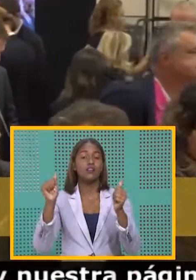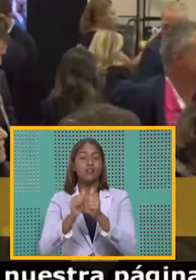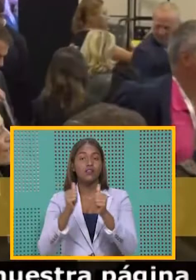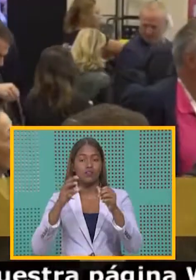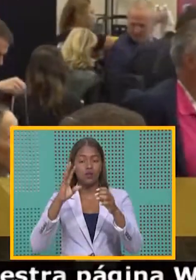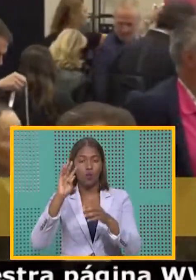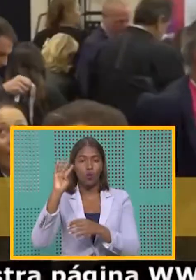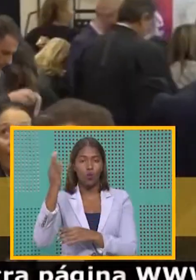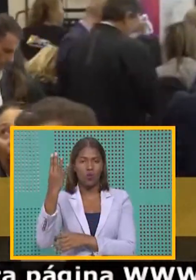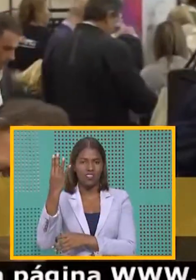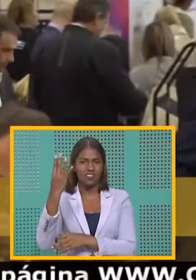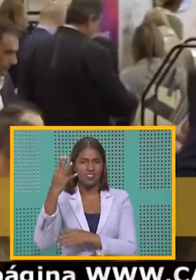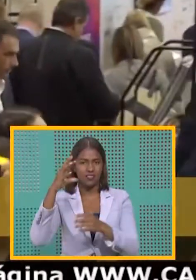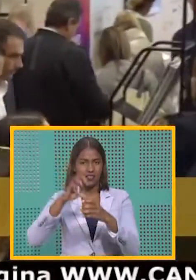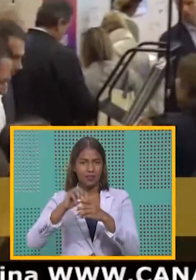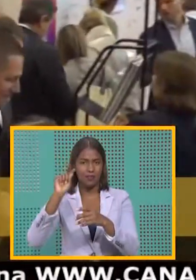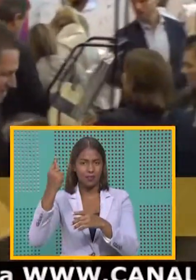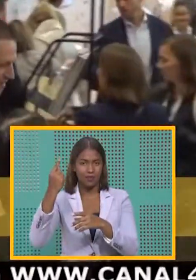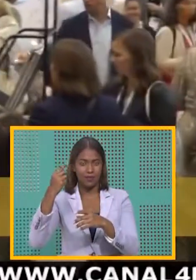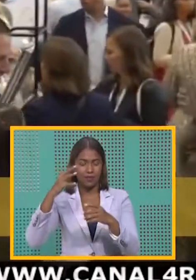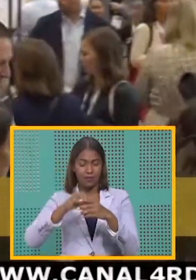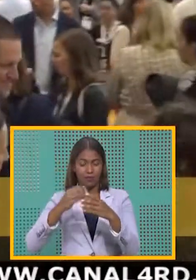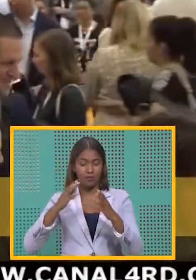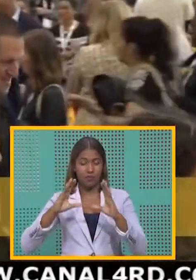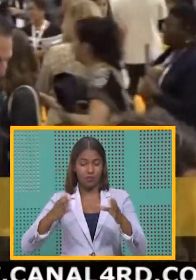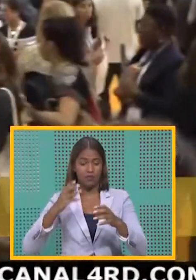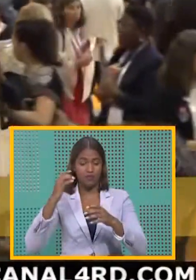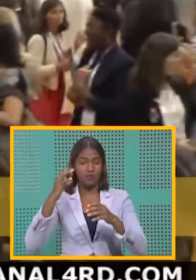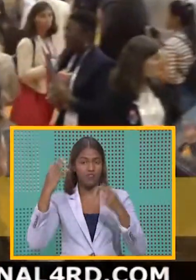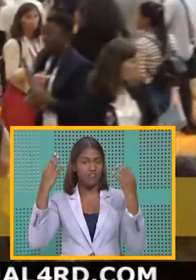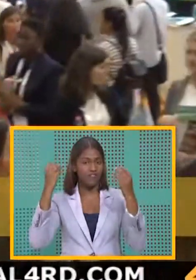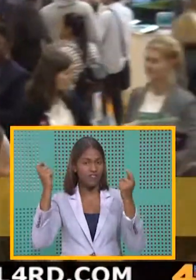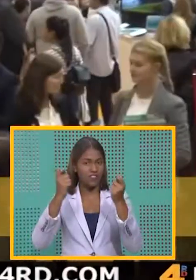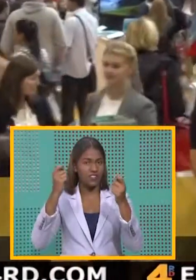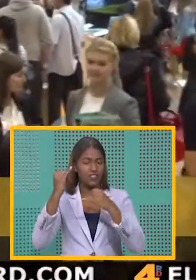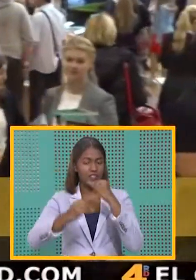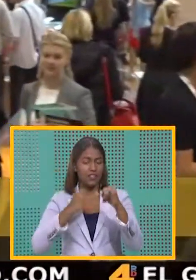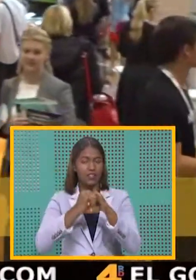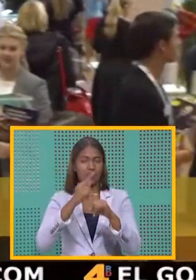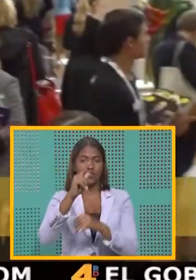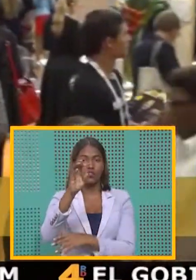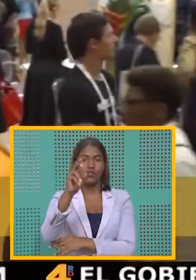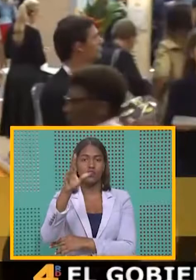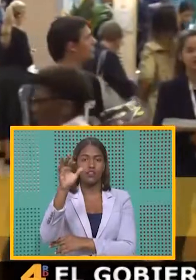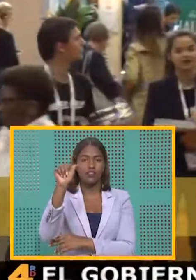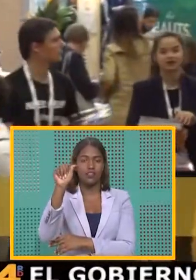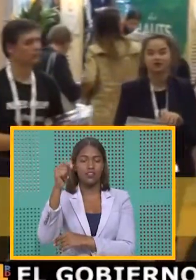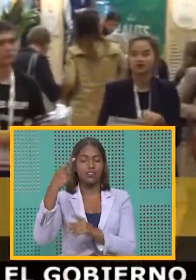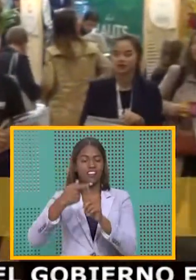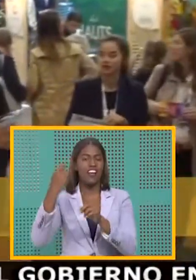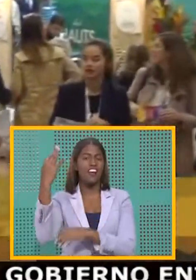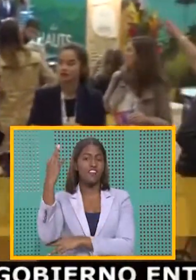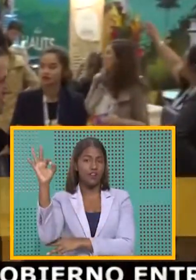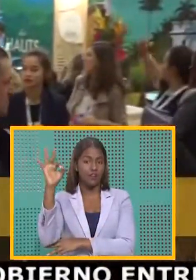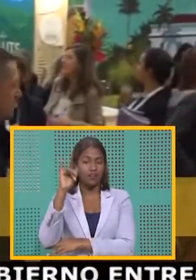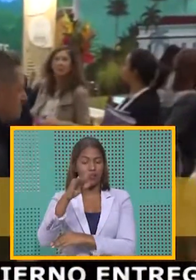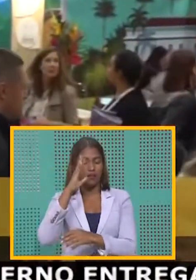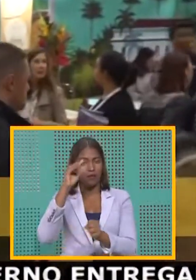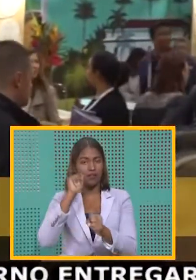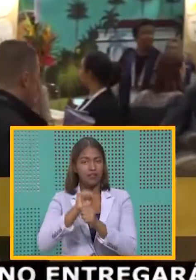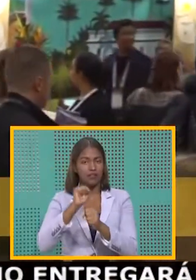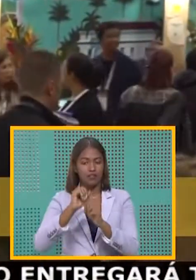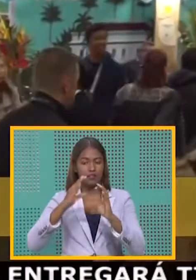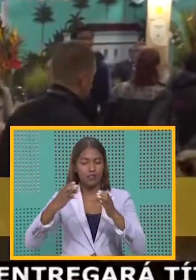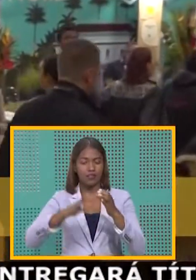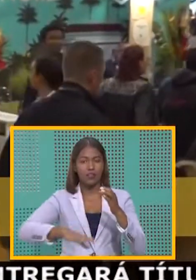la 41ª versión de la Feria Internacional Top Resa en Francia. El evento, que se realiza en el